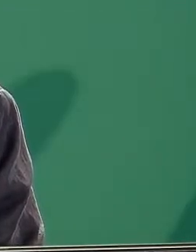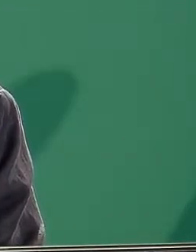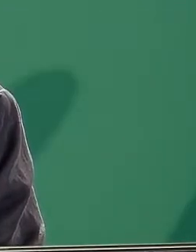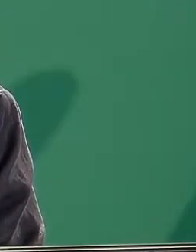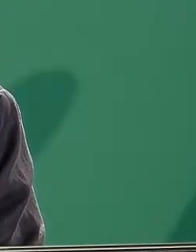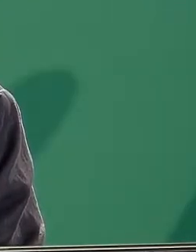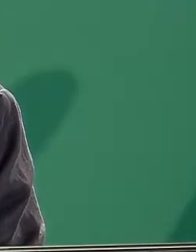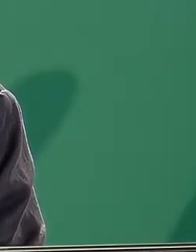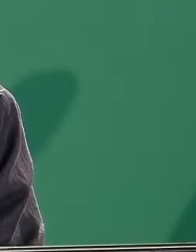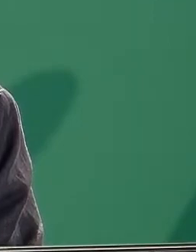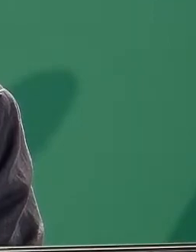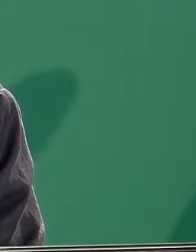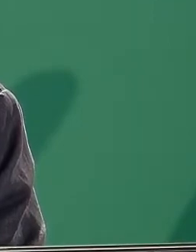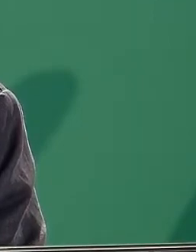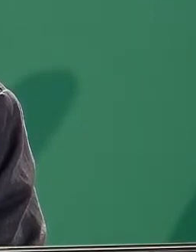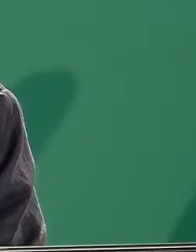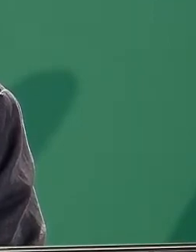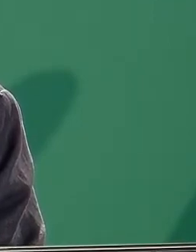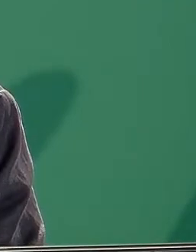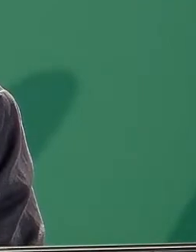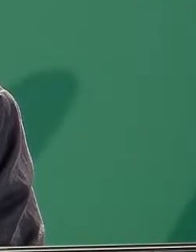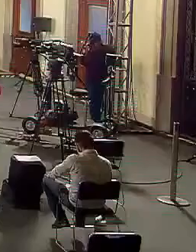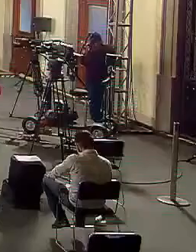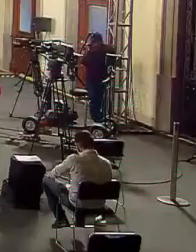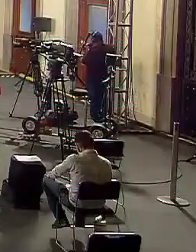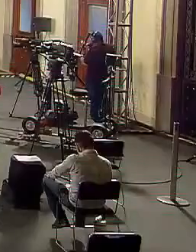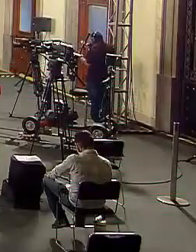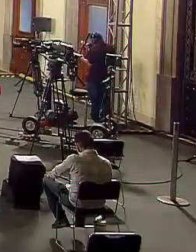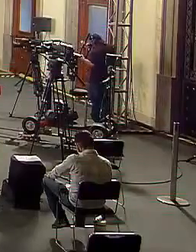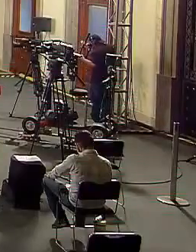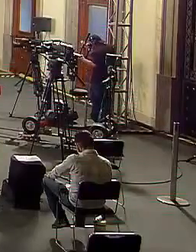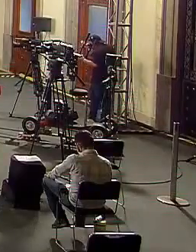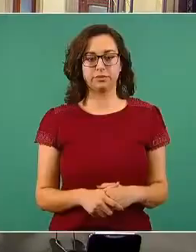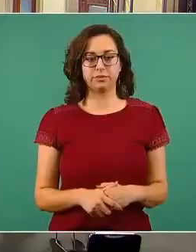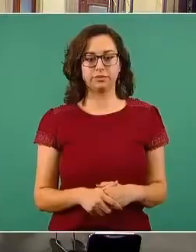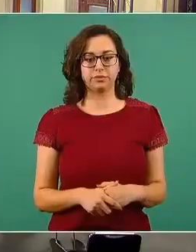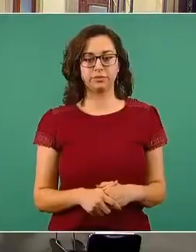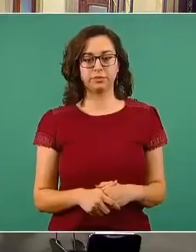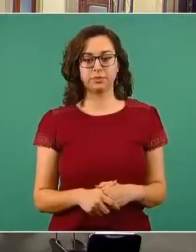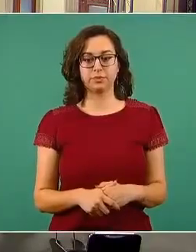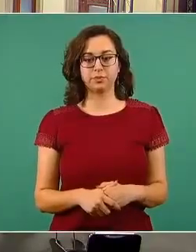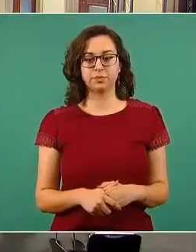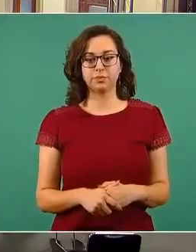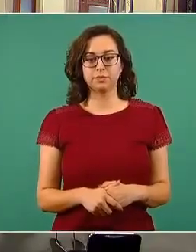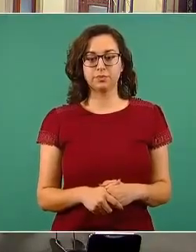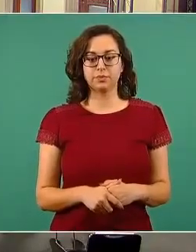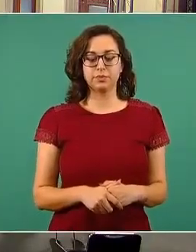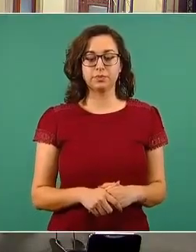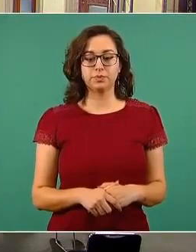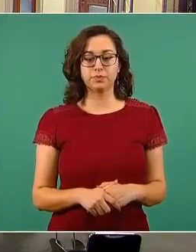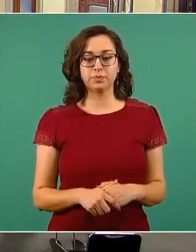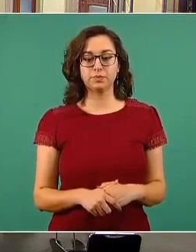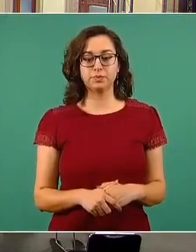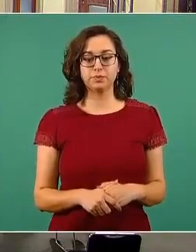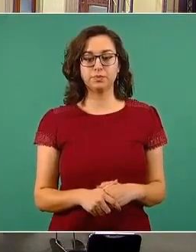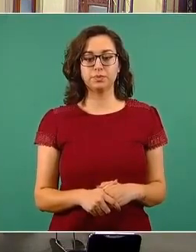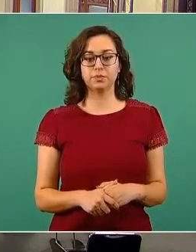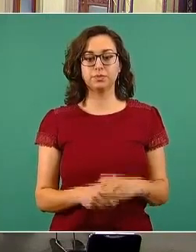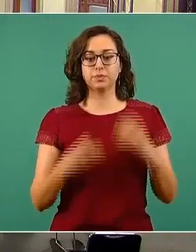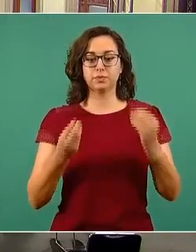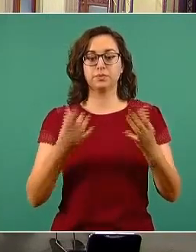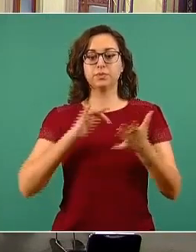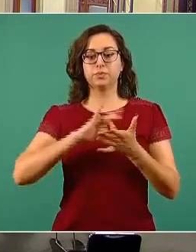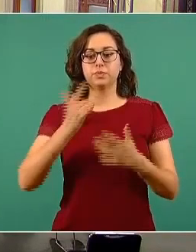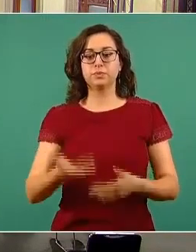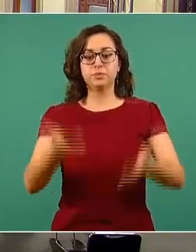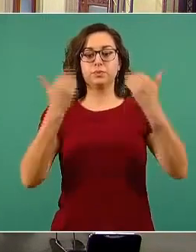para auxiliar a todo mundo. Y ayude a su vecino, por favor. Muchas gracias, Juan Hernández.